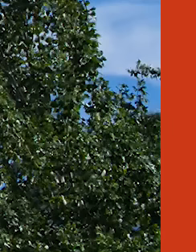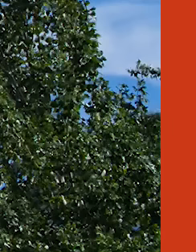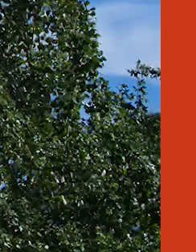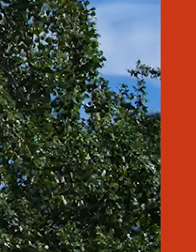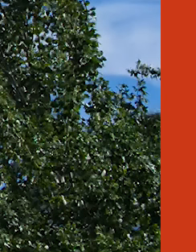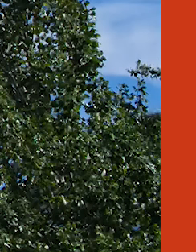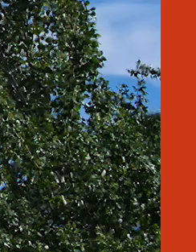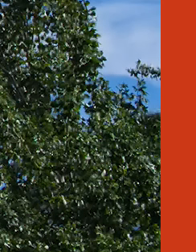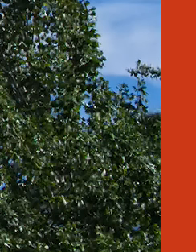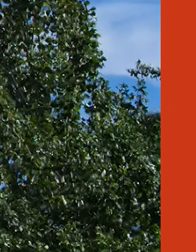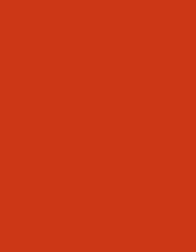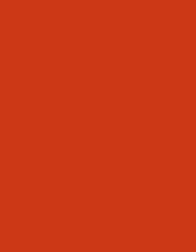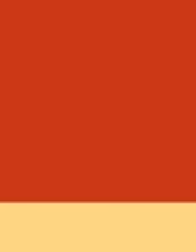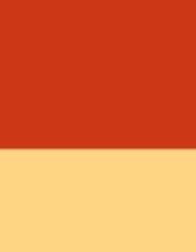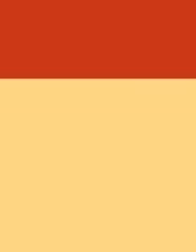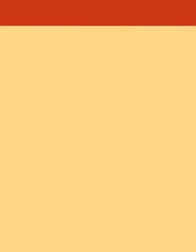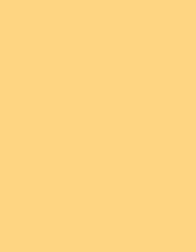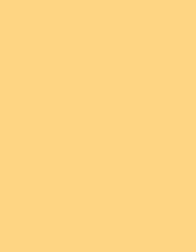mercado de